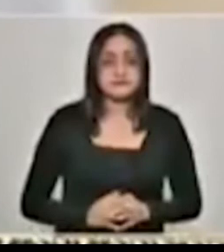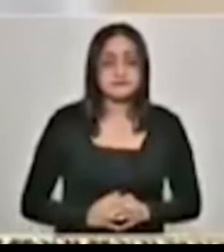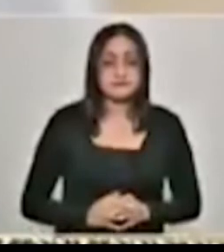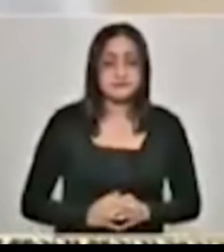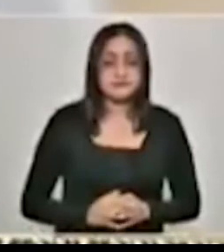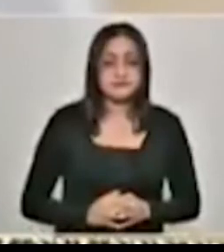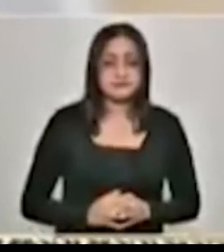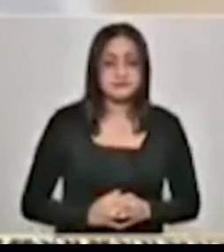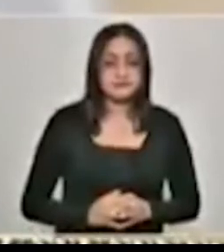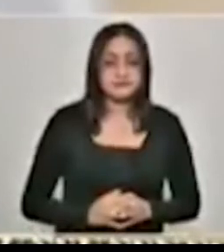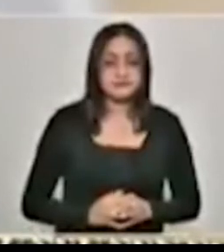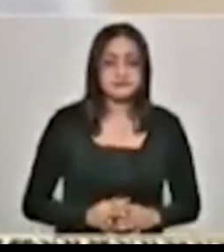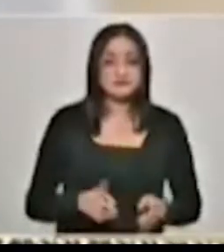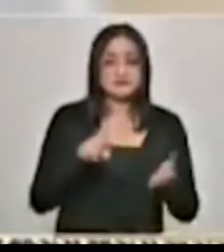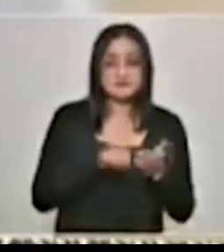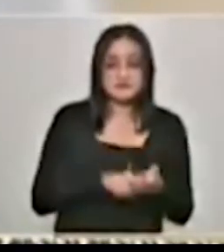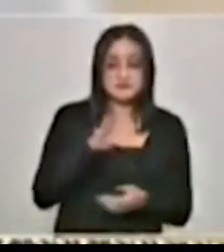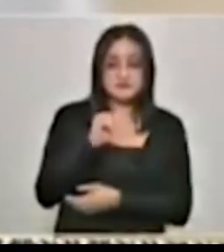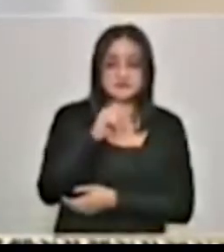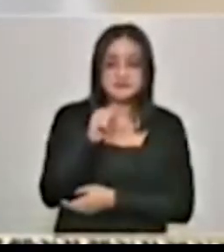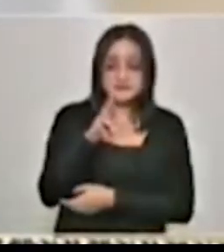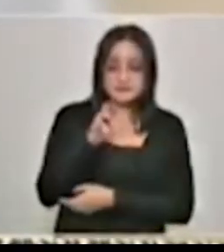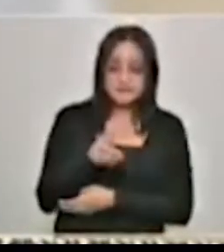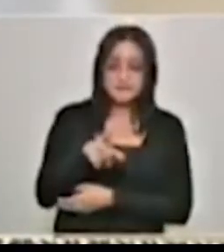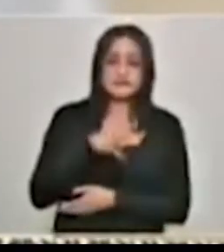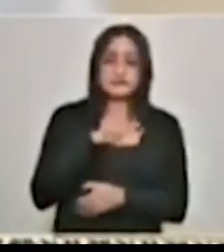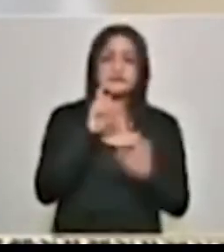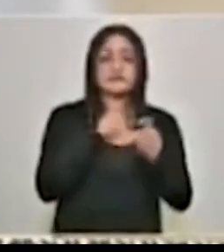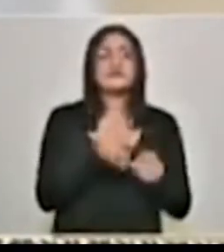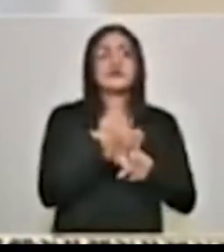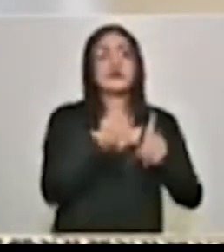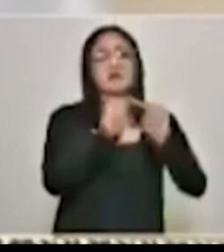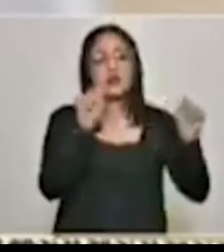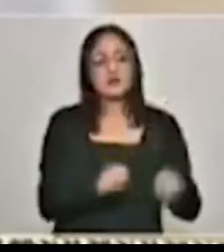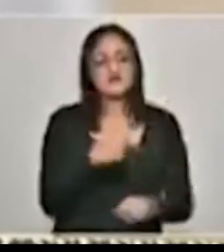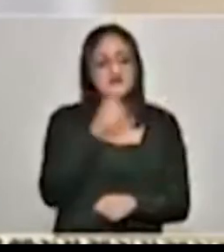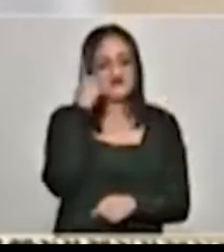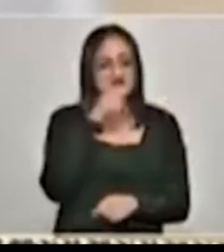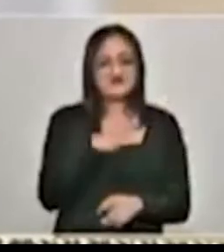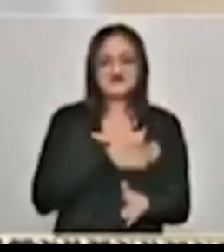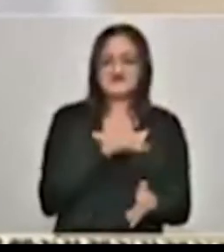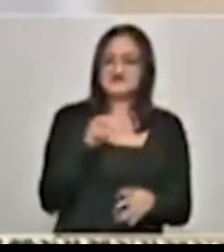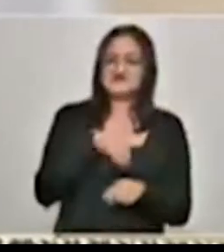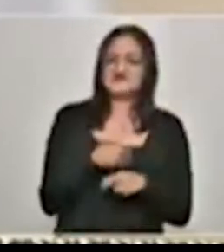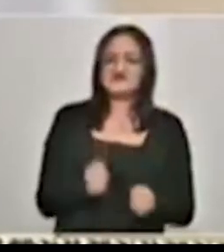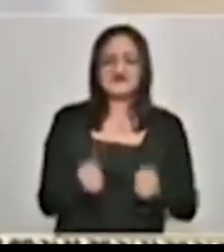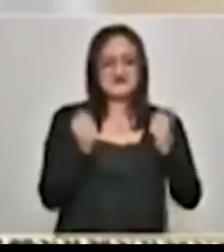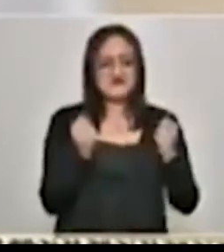partidas catastrales, inscribir títulos que no deben ser inscritos,